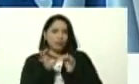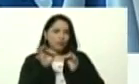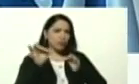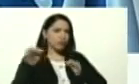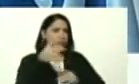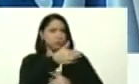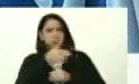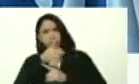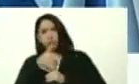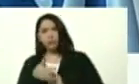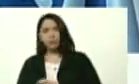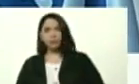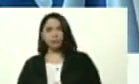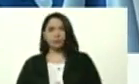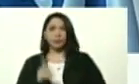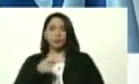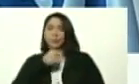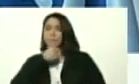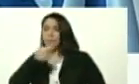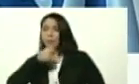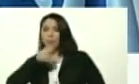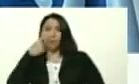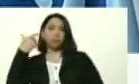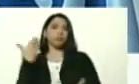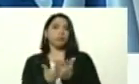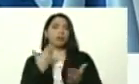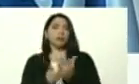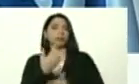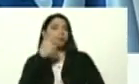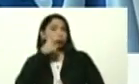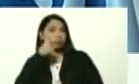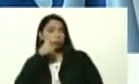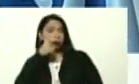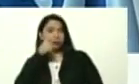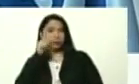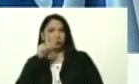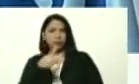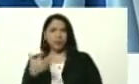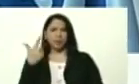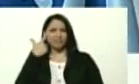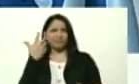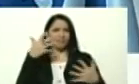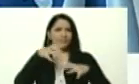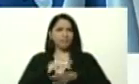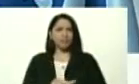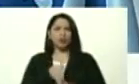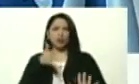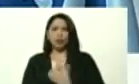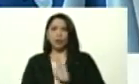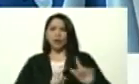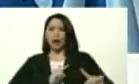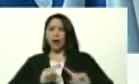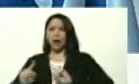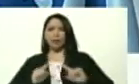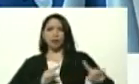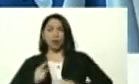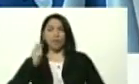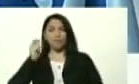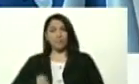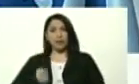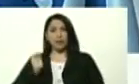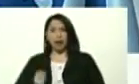balística y entrevistas a los testigos. A través de estas actuaciones, los